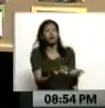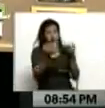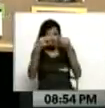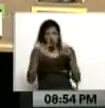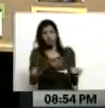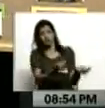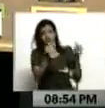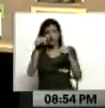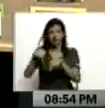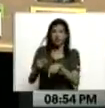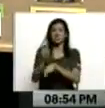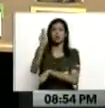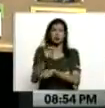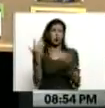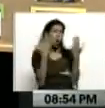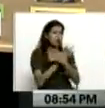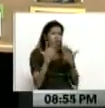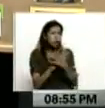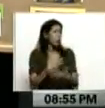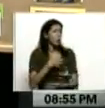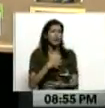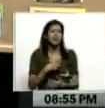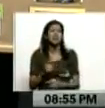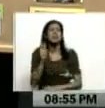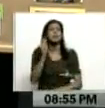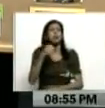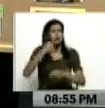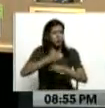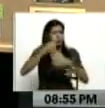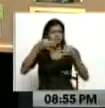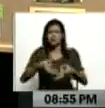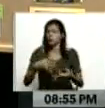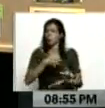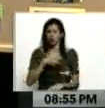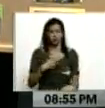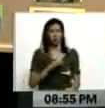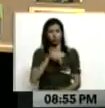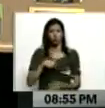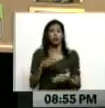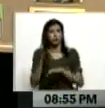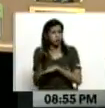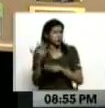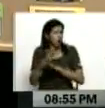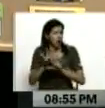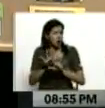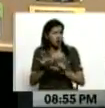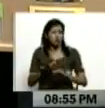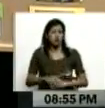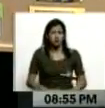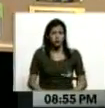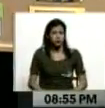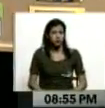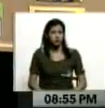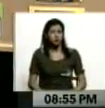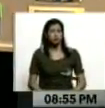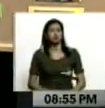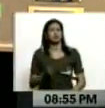ser que van a ser los diputados nuestros ahí si os están en radimo no saben qué hacer nosotros